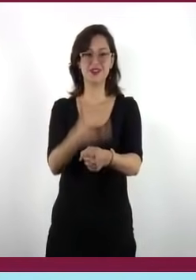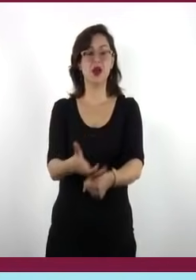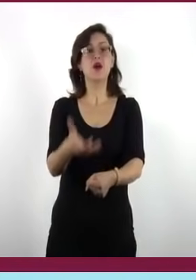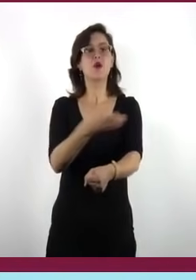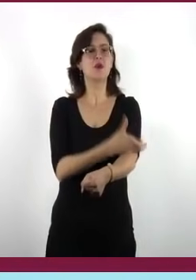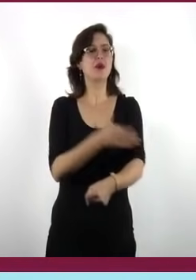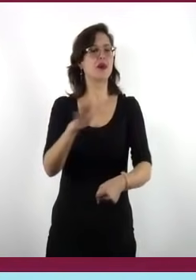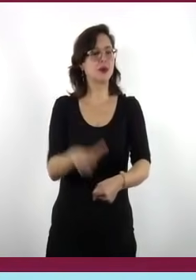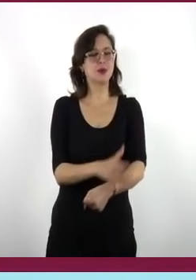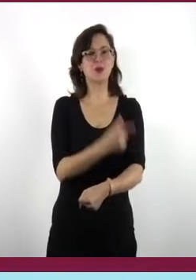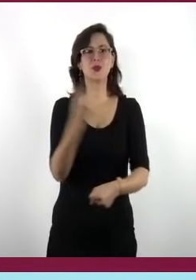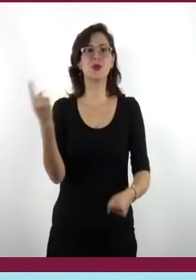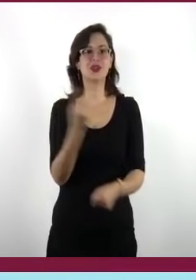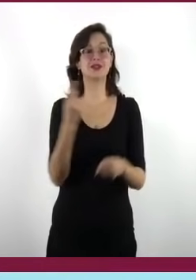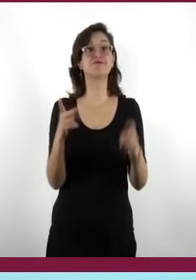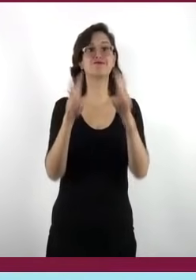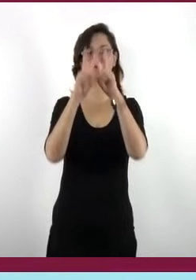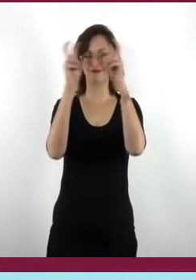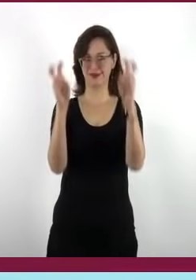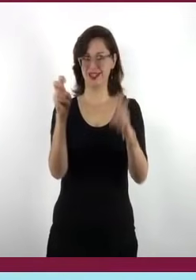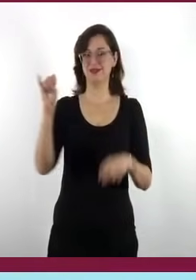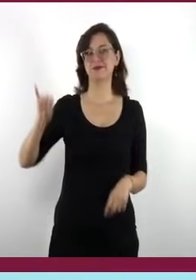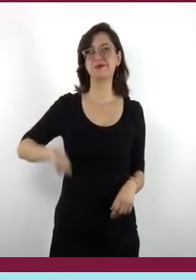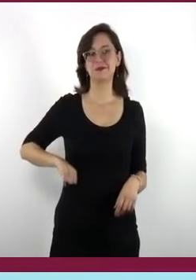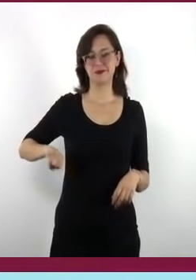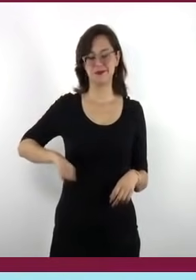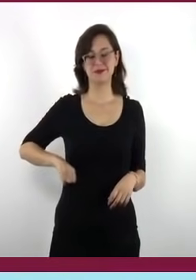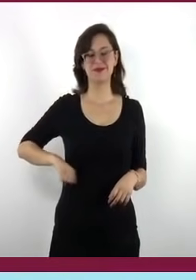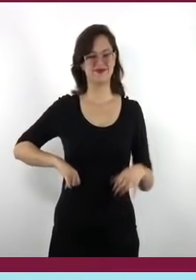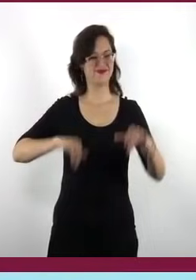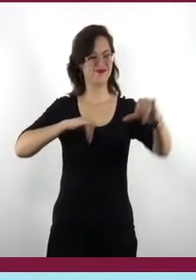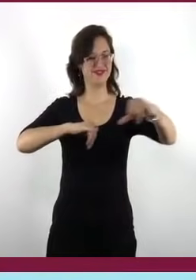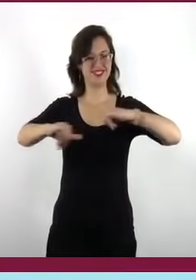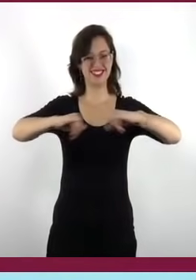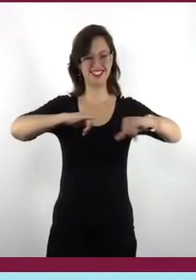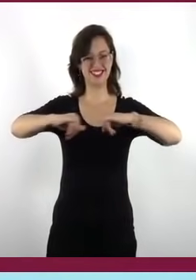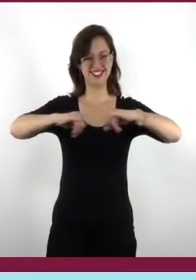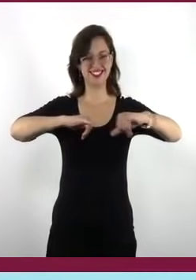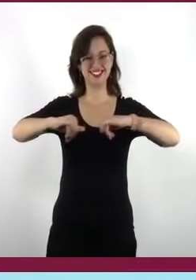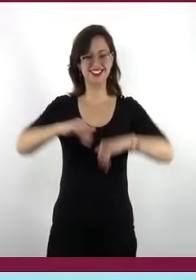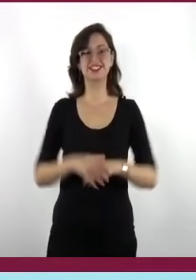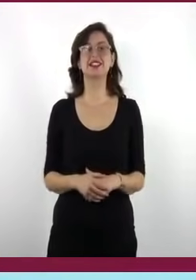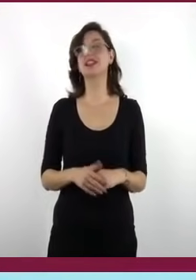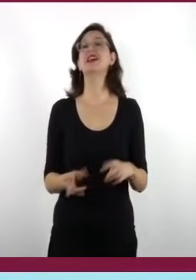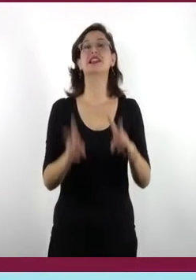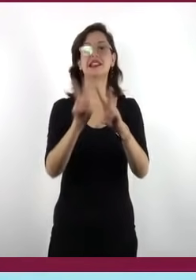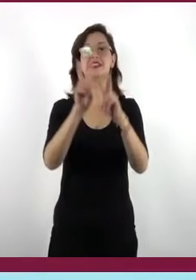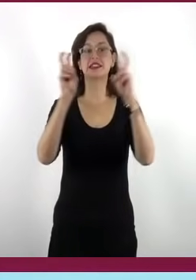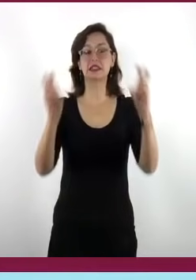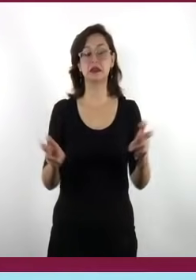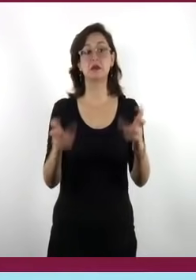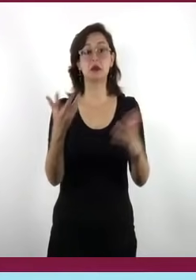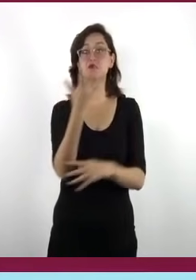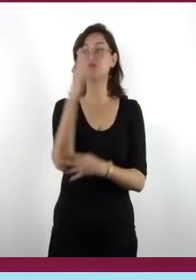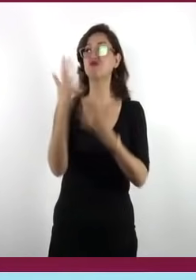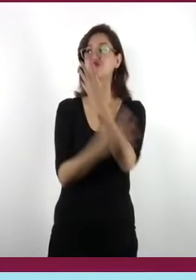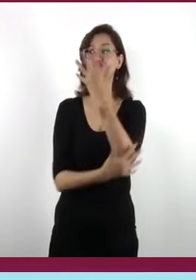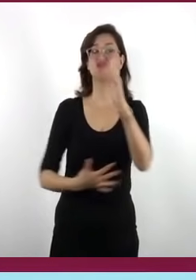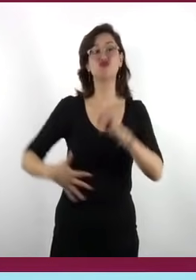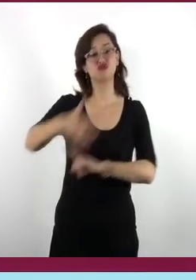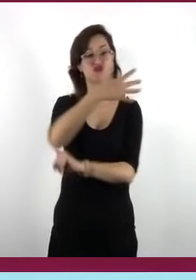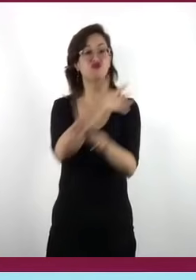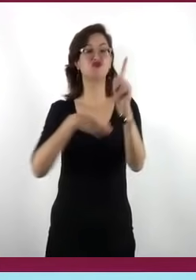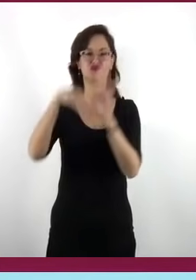trataremos un tema muy interesante de la asignatura de geografía. Nos referimos al deterioro del medio